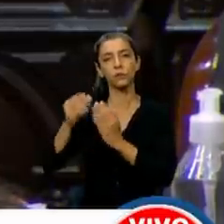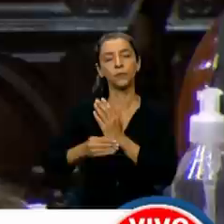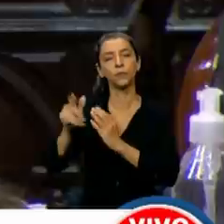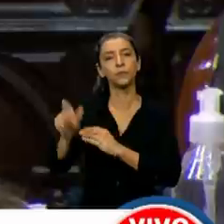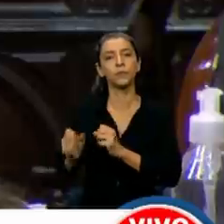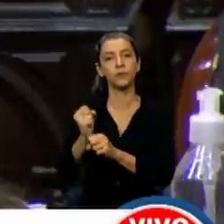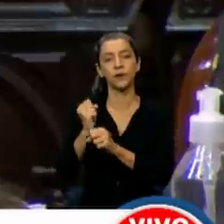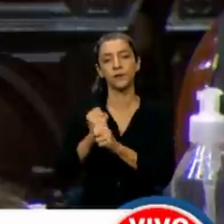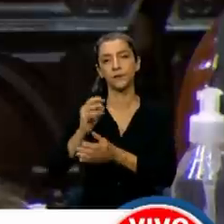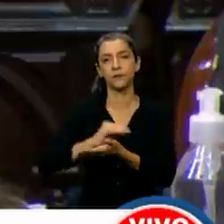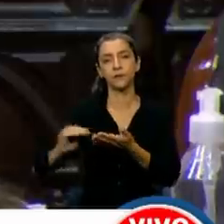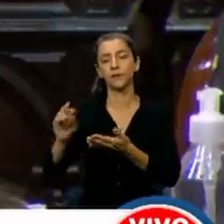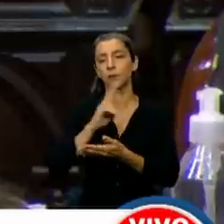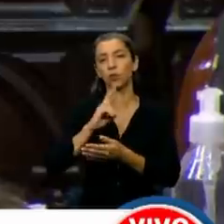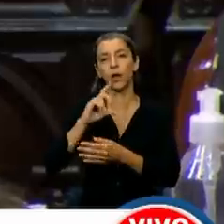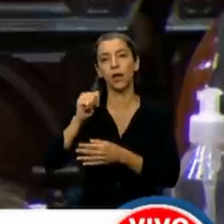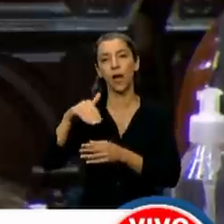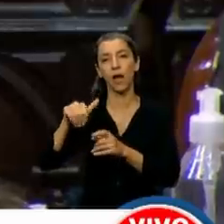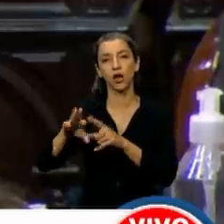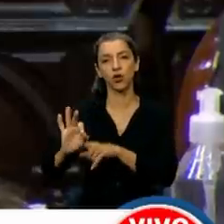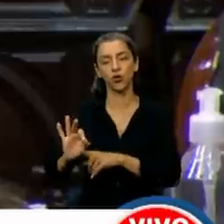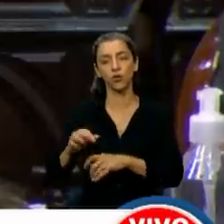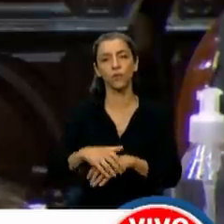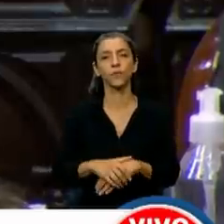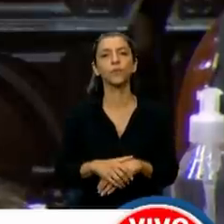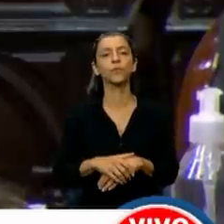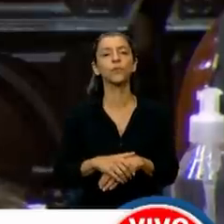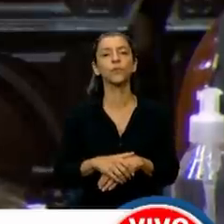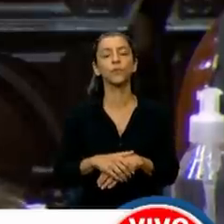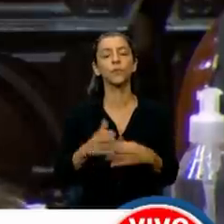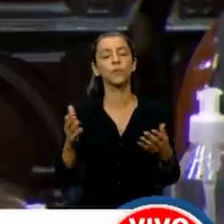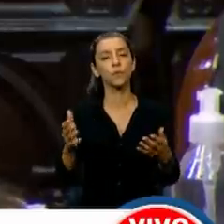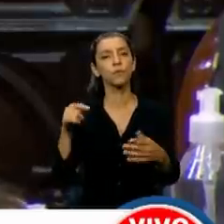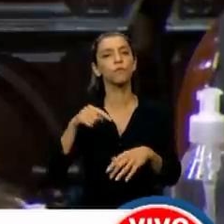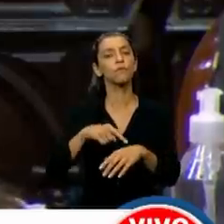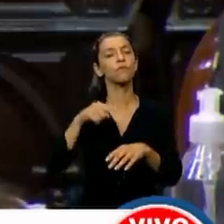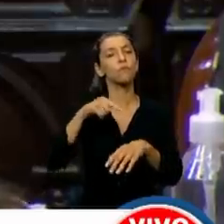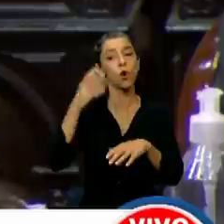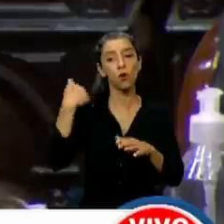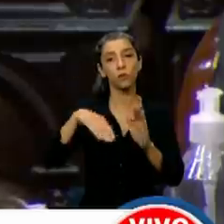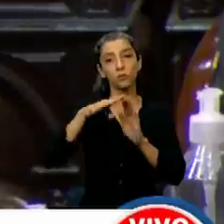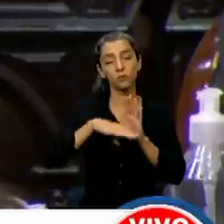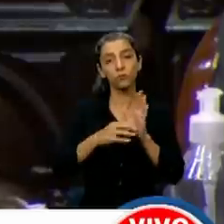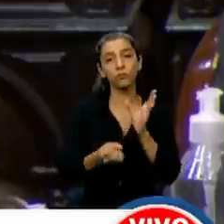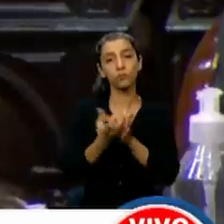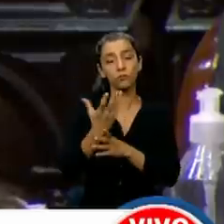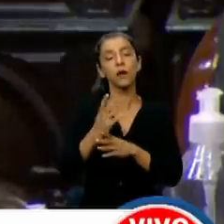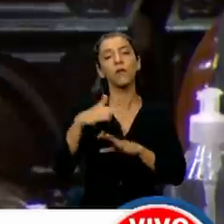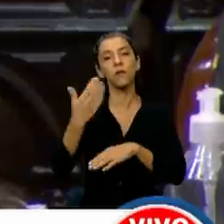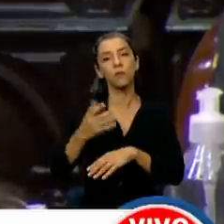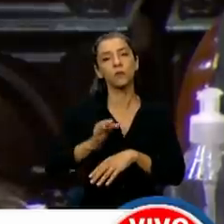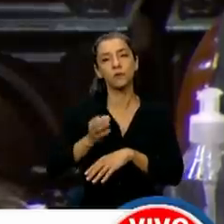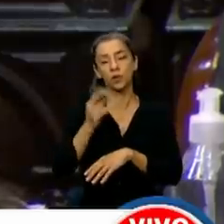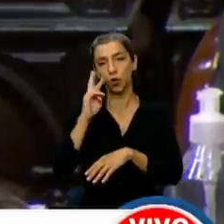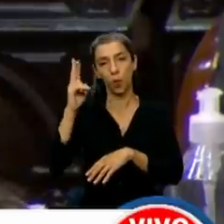diputa la verdad graciela camaño este programa se profundizó en nuestro país en el año 2009 luego de la crisis